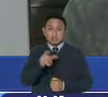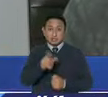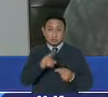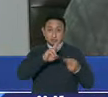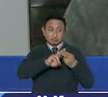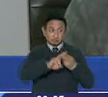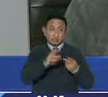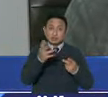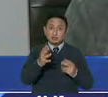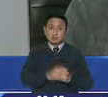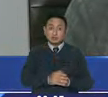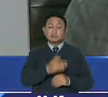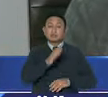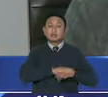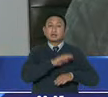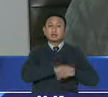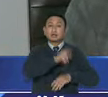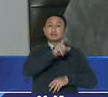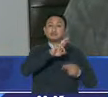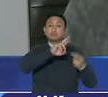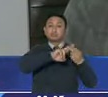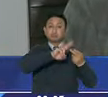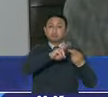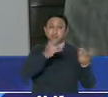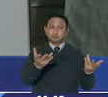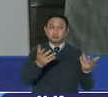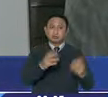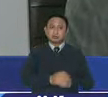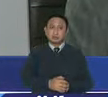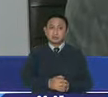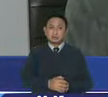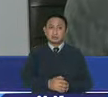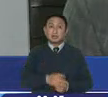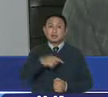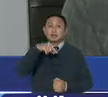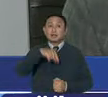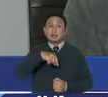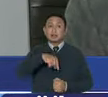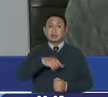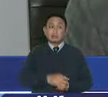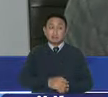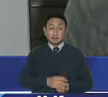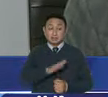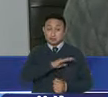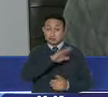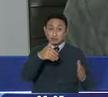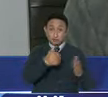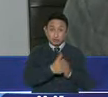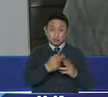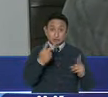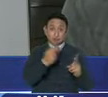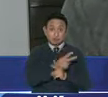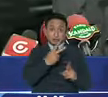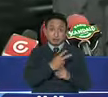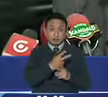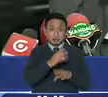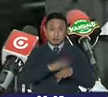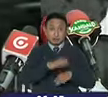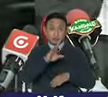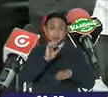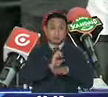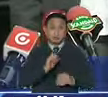principal de esta falta de censistas fue la situación compleja de inseguridad que afrontó el país por esos días.